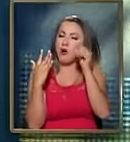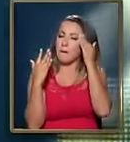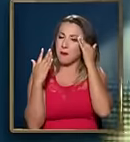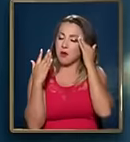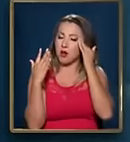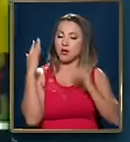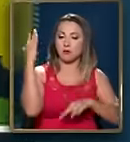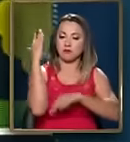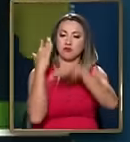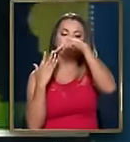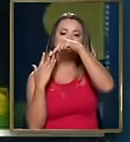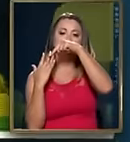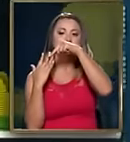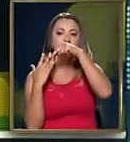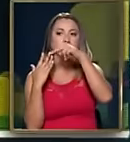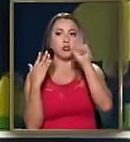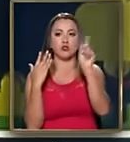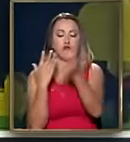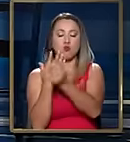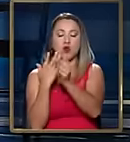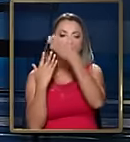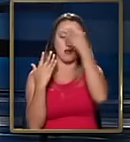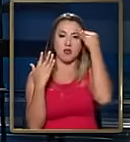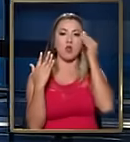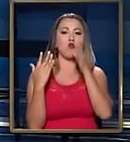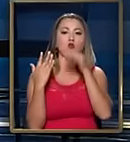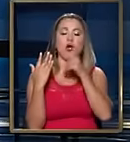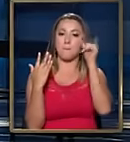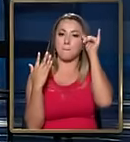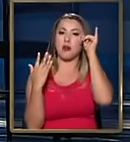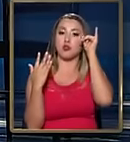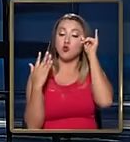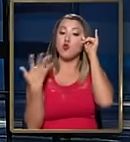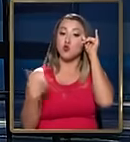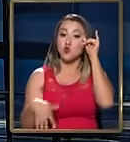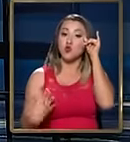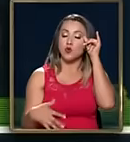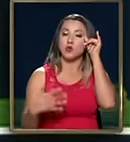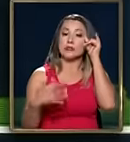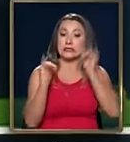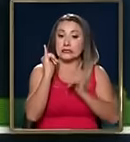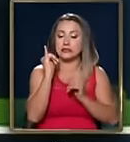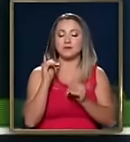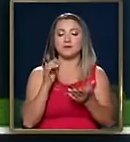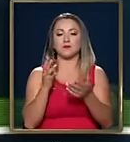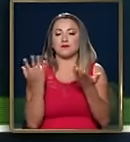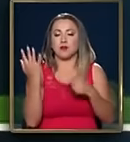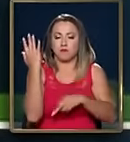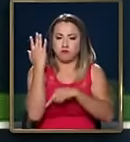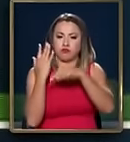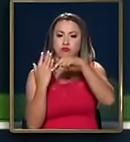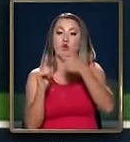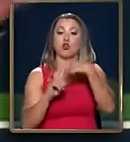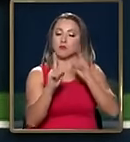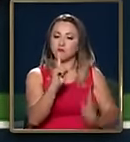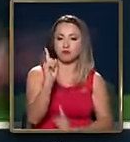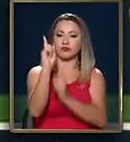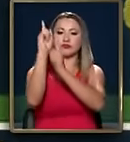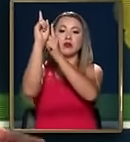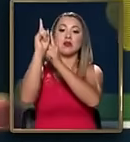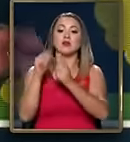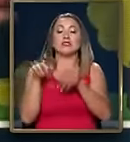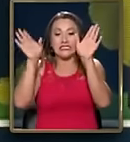no, aquí no hay olvido ni perdón. Y él, no, weón, sí. Y cuando el gallo subo y lo voy a tomar, el gallo